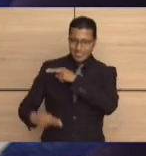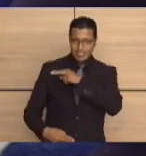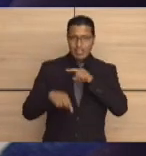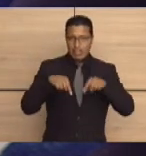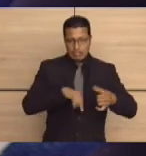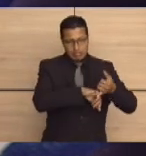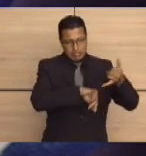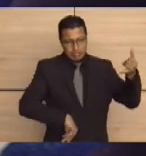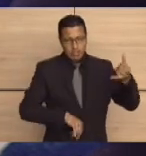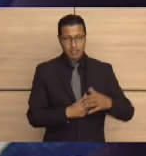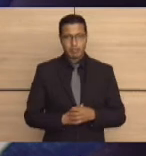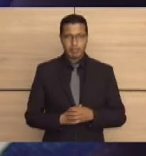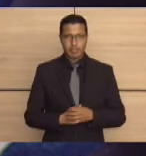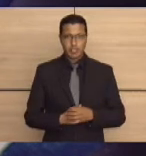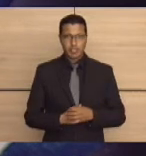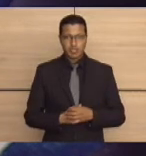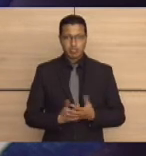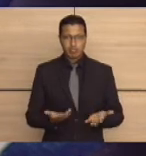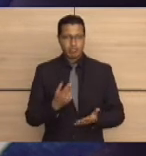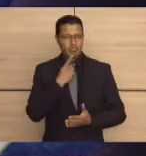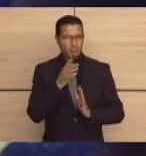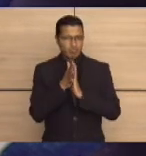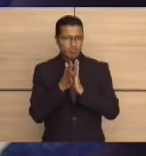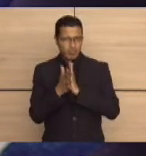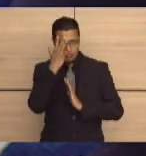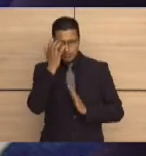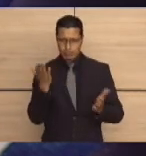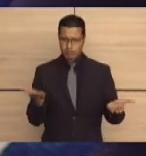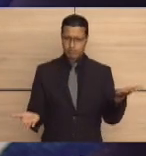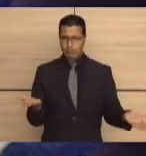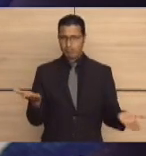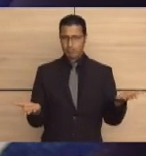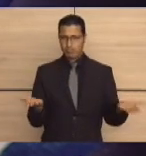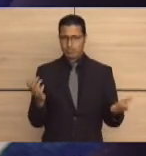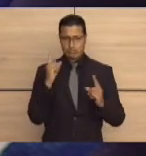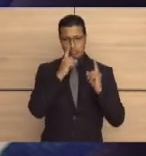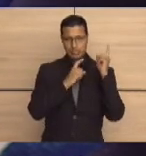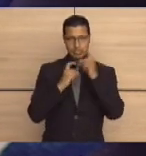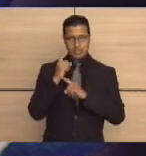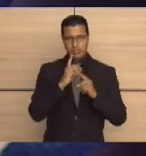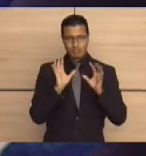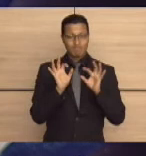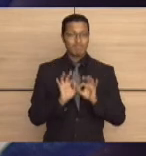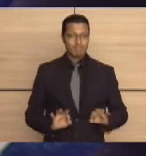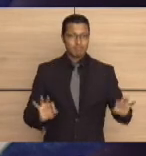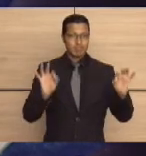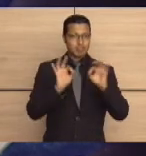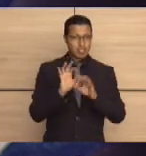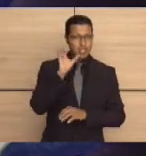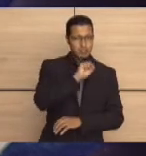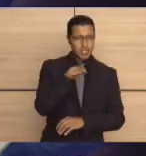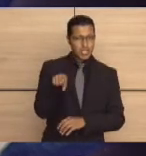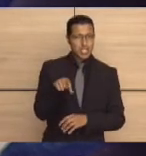independencia. Lo digo porque a la hora de hacer el balance, ¿no?, es importante ver qué se hizo y qué